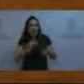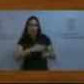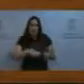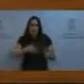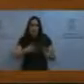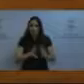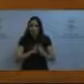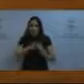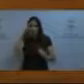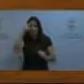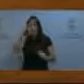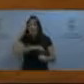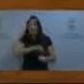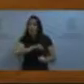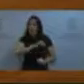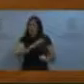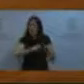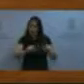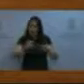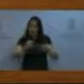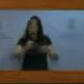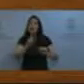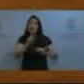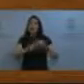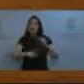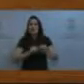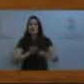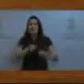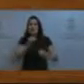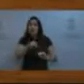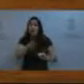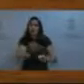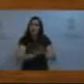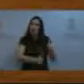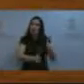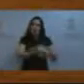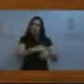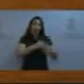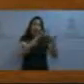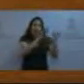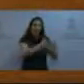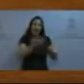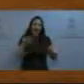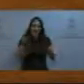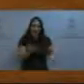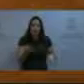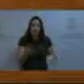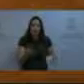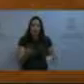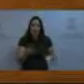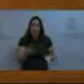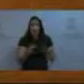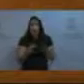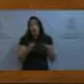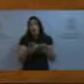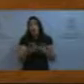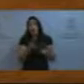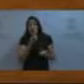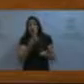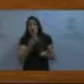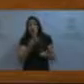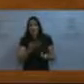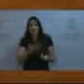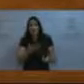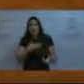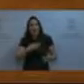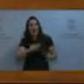mayores y sus familias. Esto es lo que realmente debería de ser importante para usted también. Es evidente que con los socialistas al frente del ERA no se hicieron las